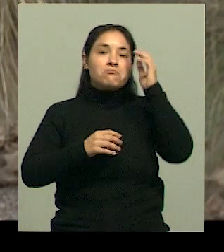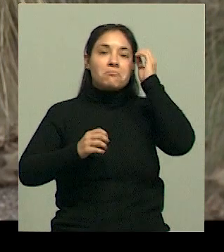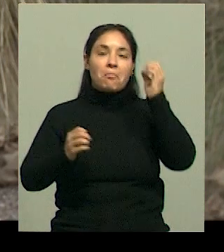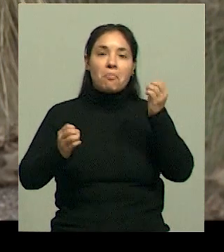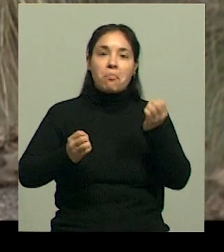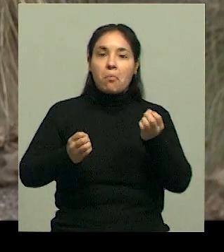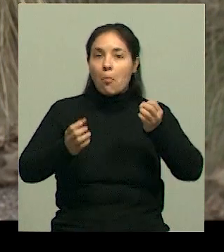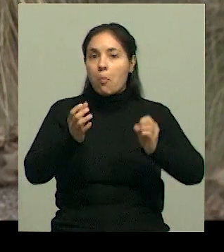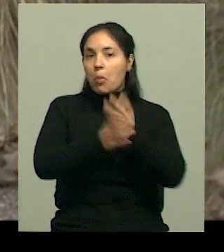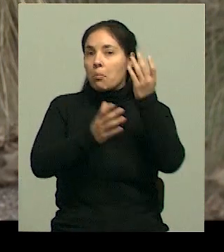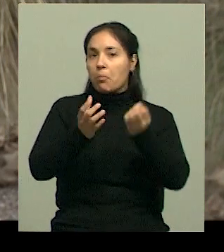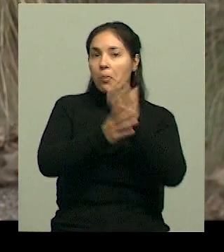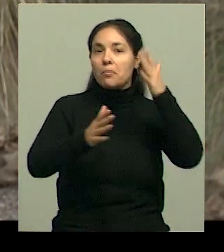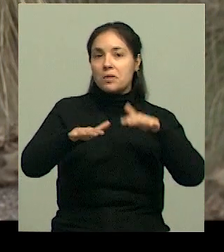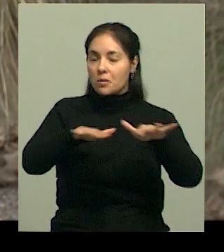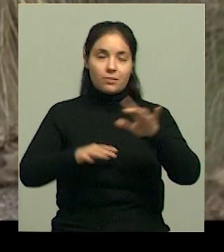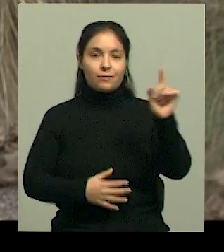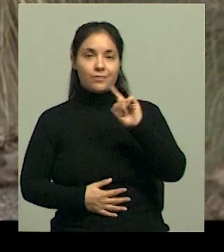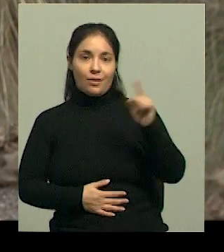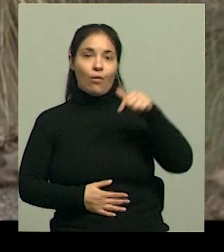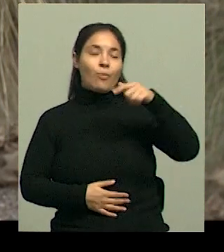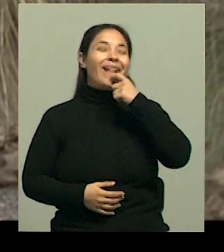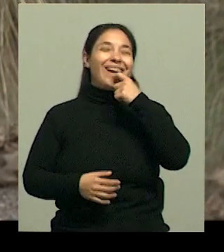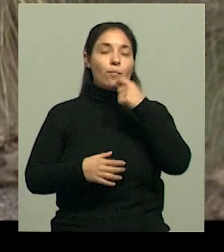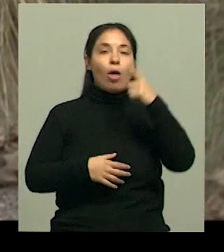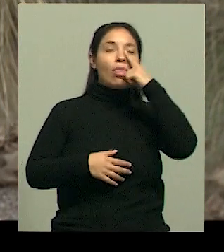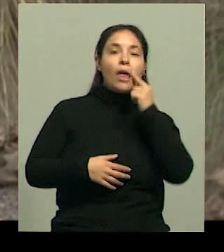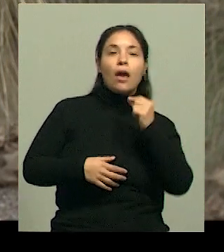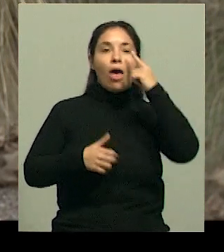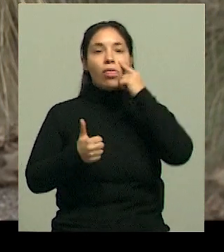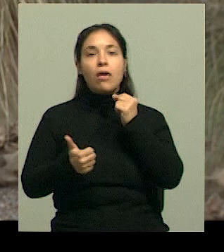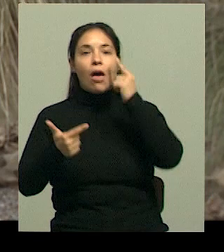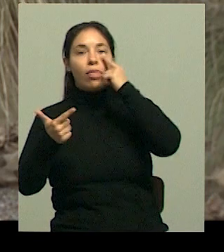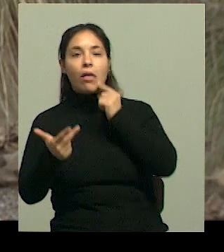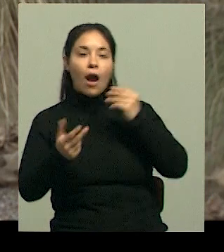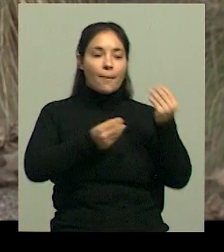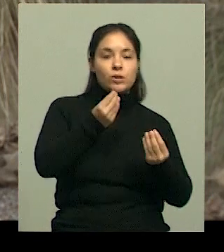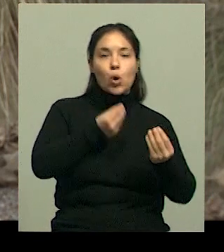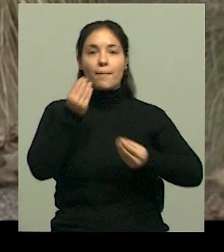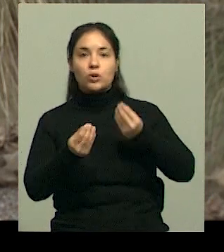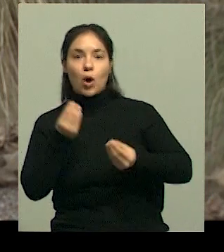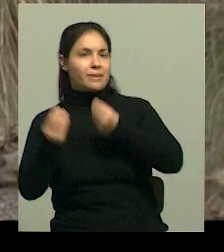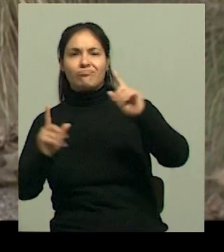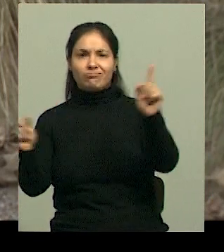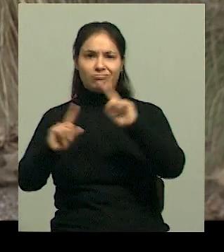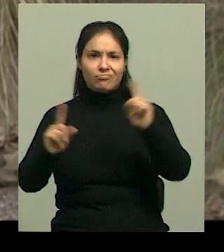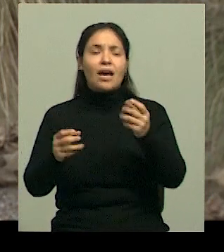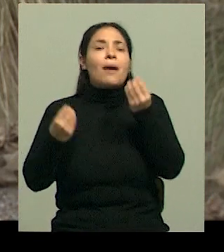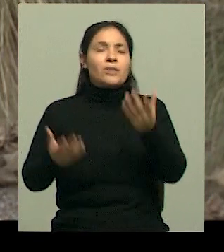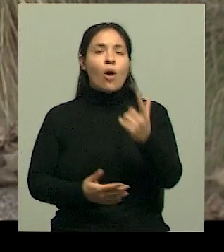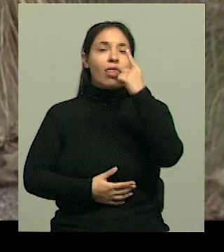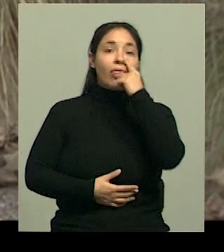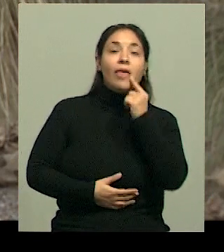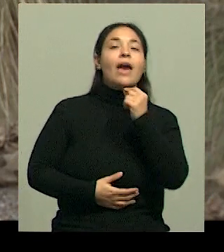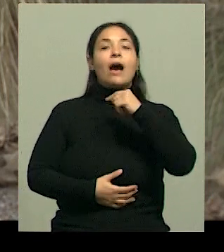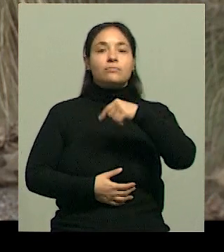¿sí? Hoy es 16, 17, ¿qué pasó el día 16, el 17, el 18? No, ¿qué pasó el día 16 dentro